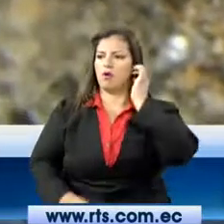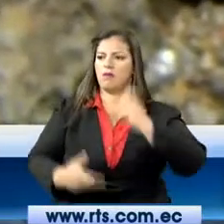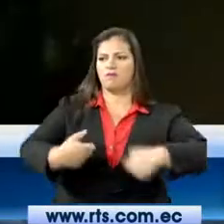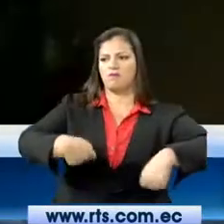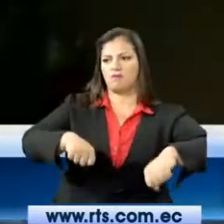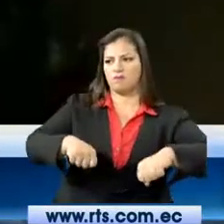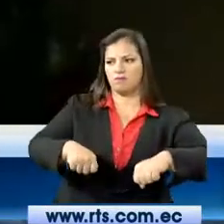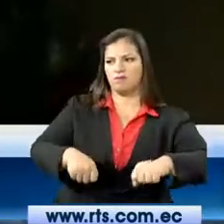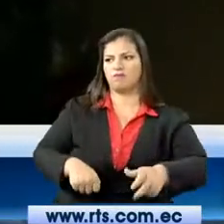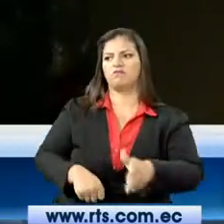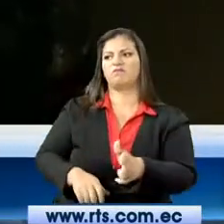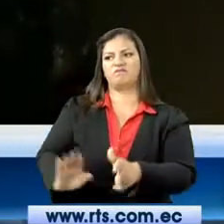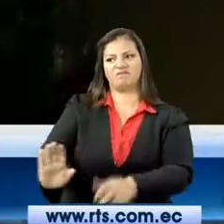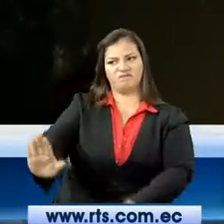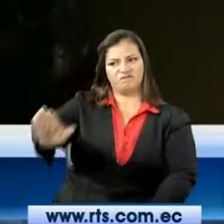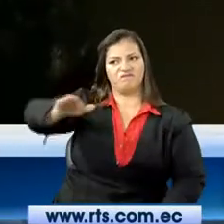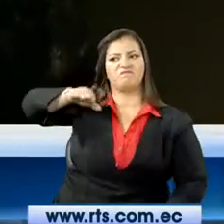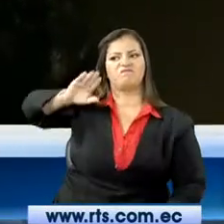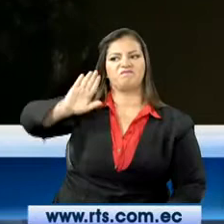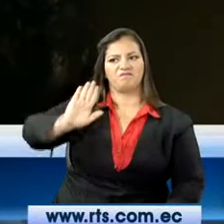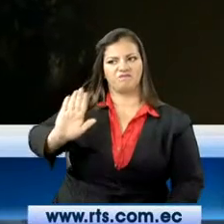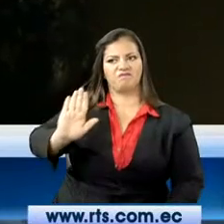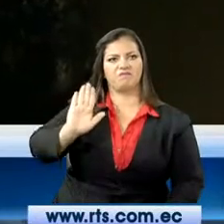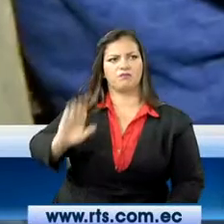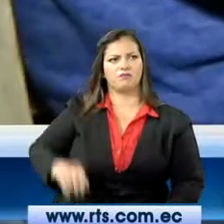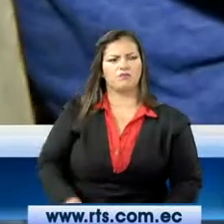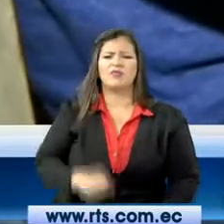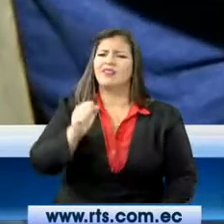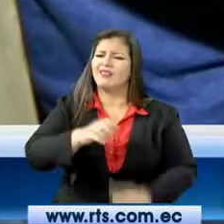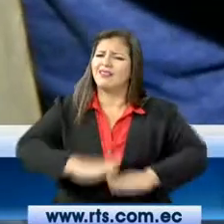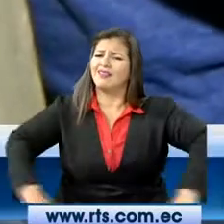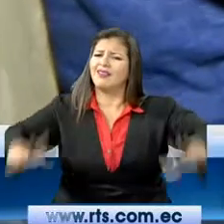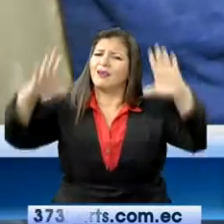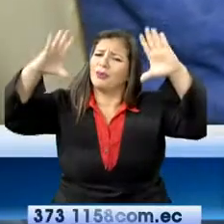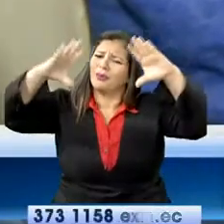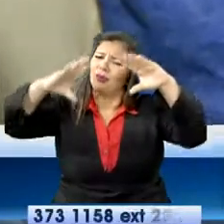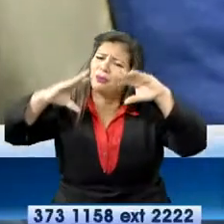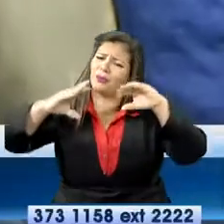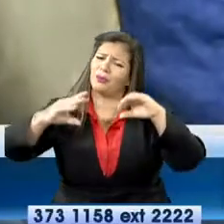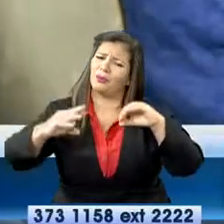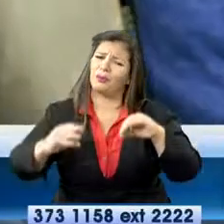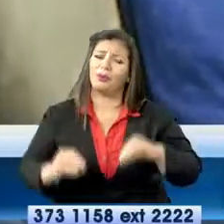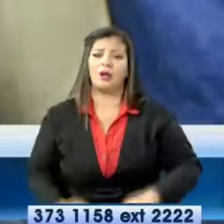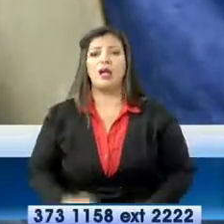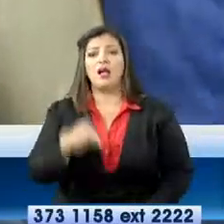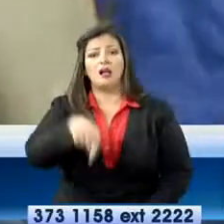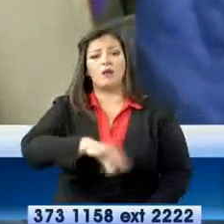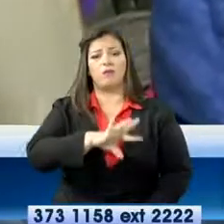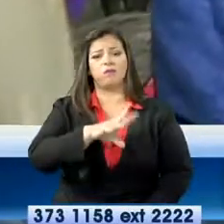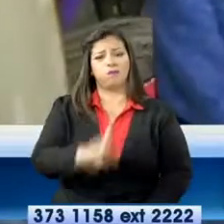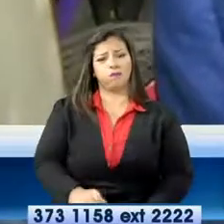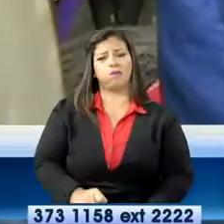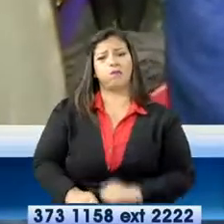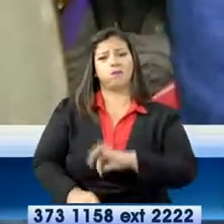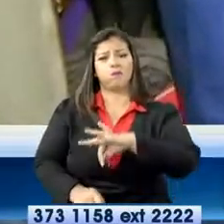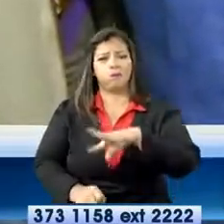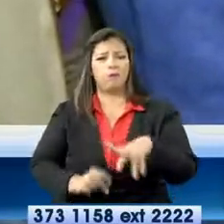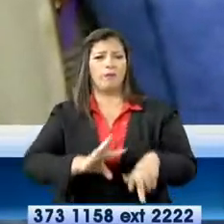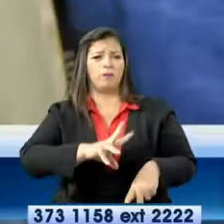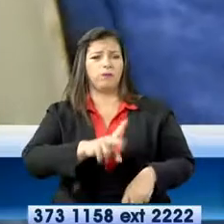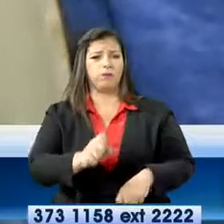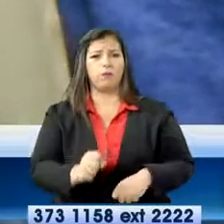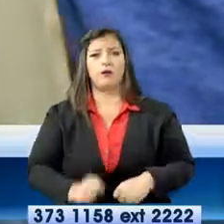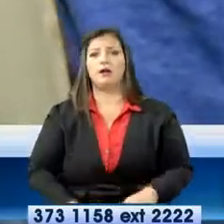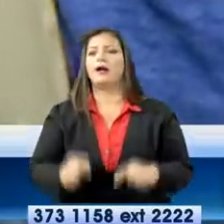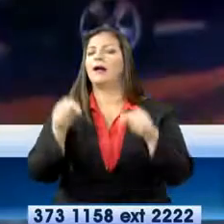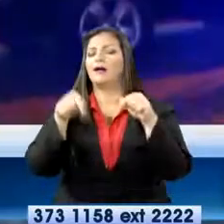los manes. Este sector toda la vida ha sido oscuro, toda la vida. Aquí siempre roban, aquí. Siempre roban aquí en la esquina, allá en la esquina, acá a la vuelta. Esta